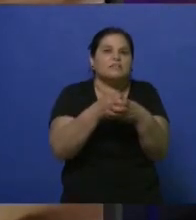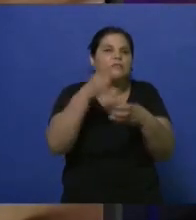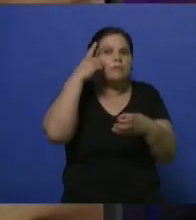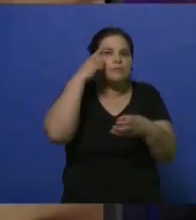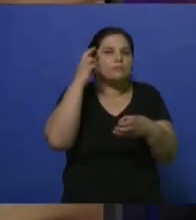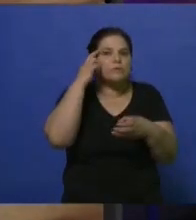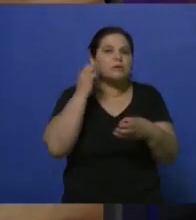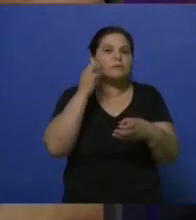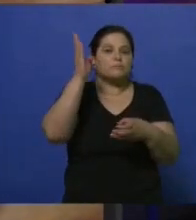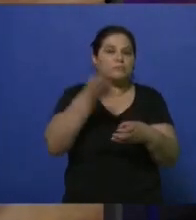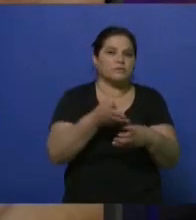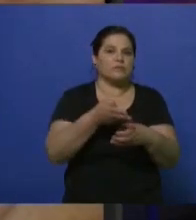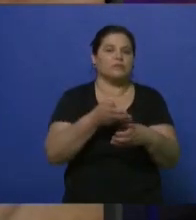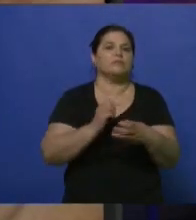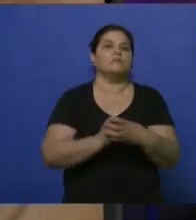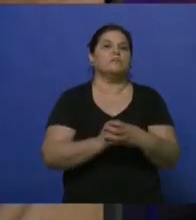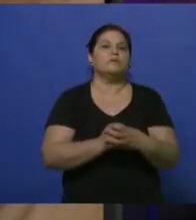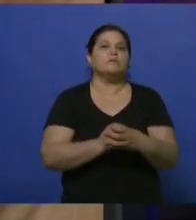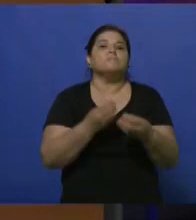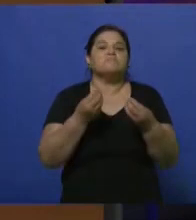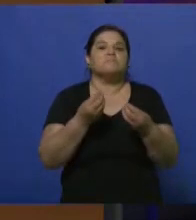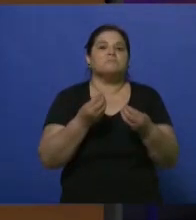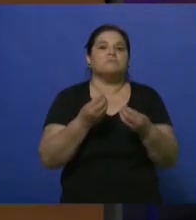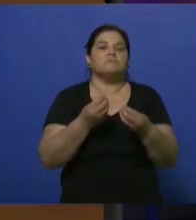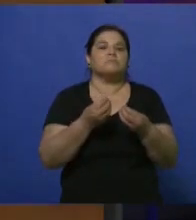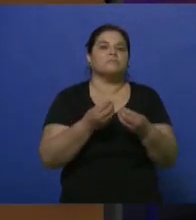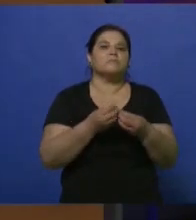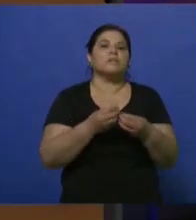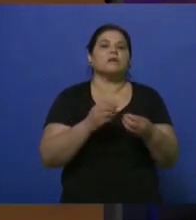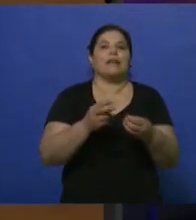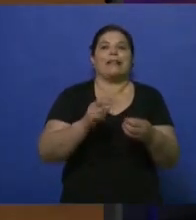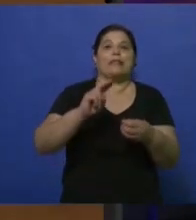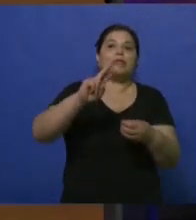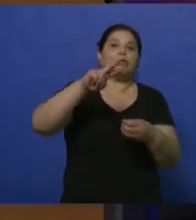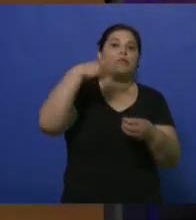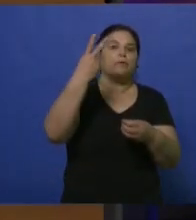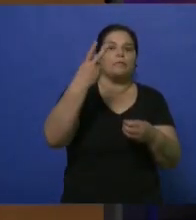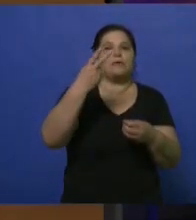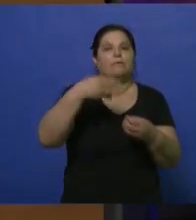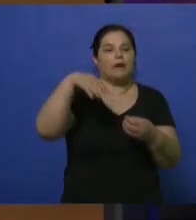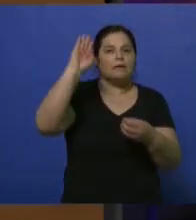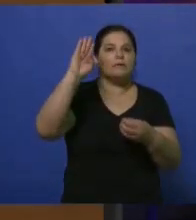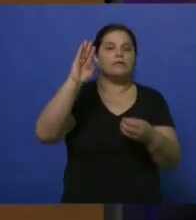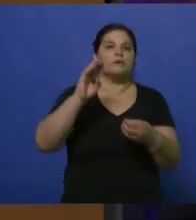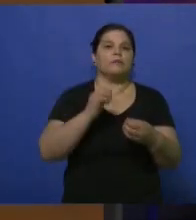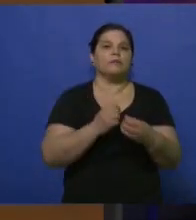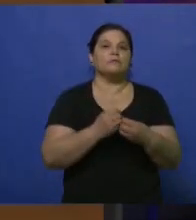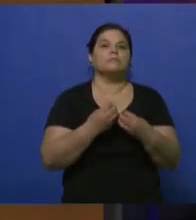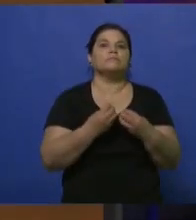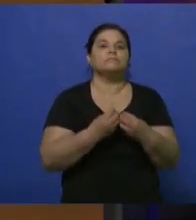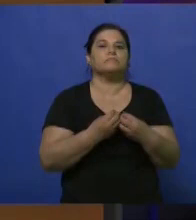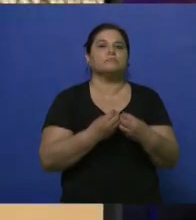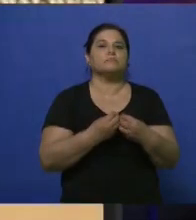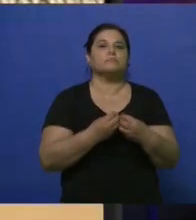toda la rentabilidad que había visto en el negocio. Además, con un despacho aduanero, que es el doble del valor de Brasil, cuando habla de nuevo con el cliente en Bolivia, le dice, no, quedaste